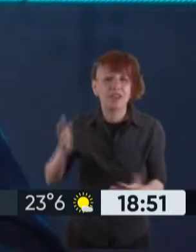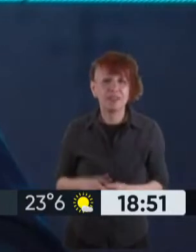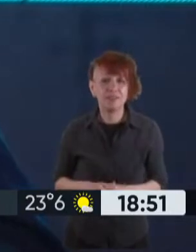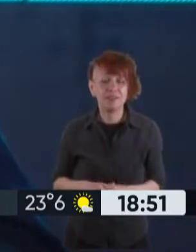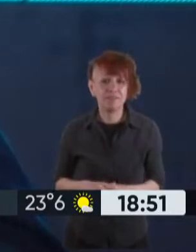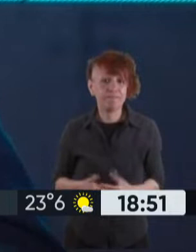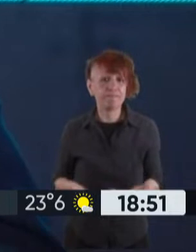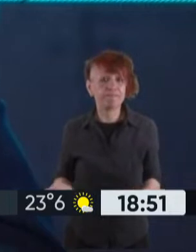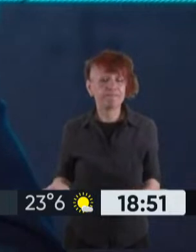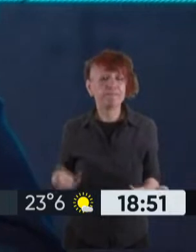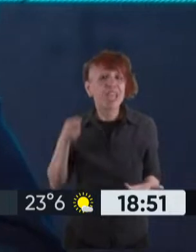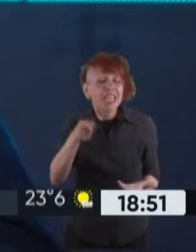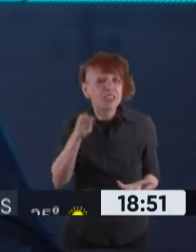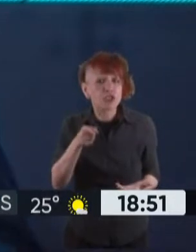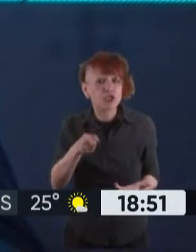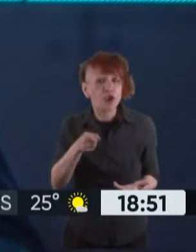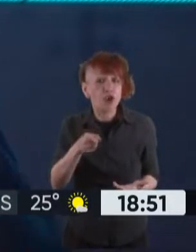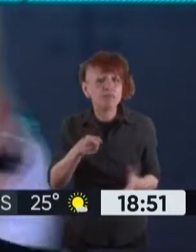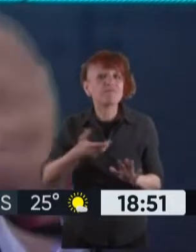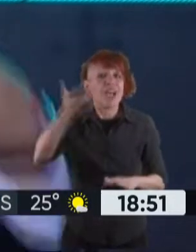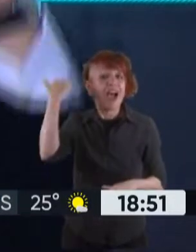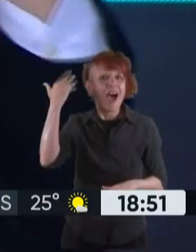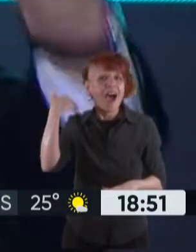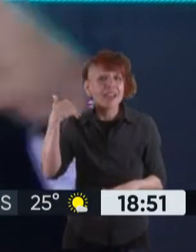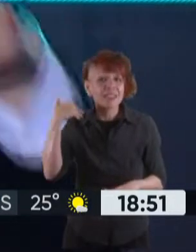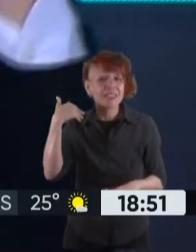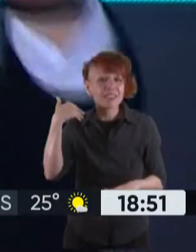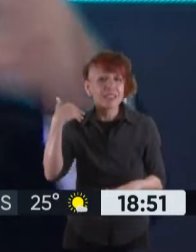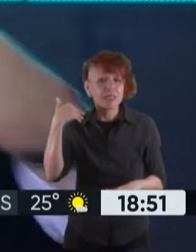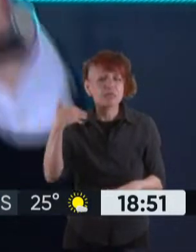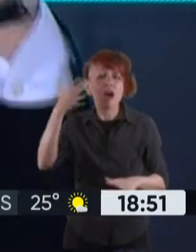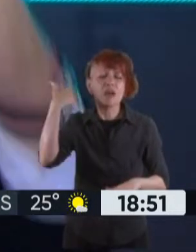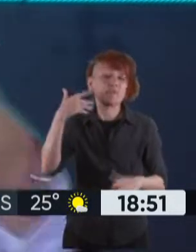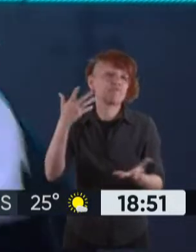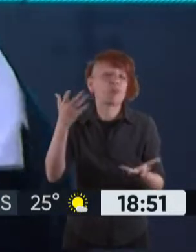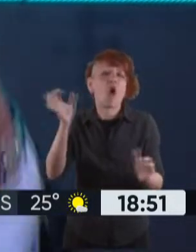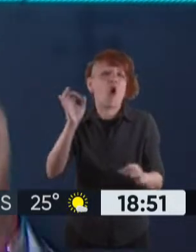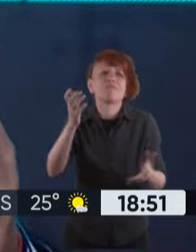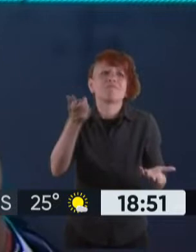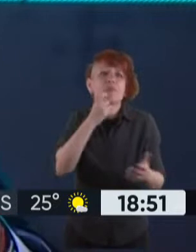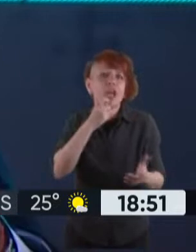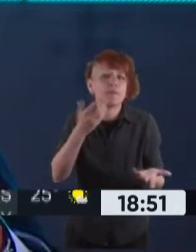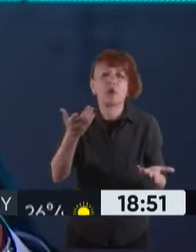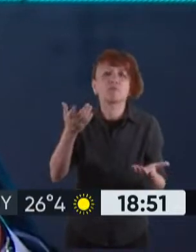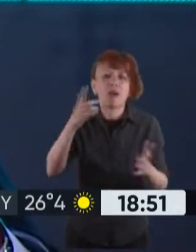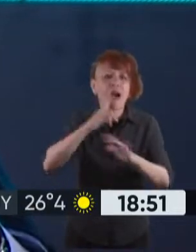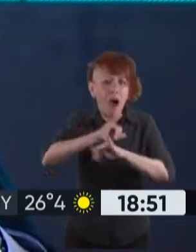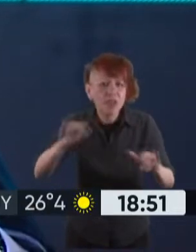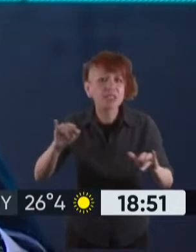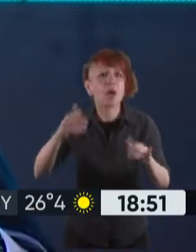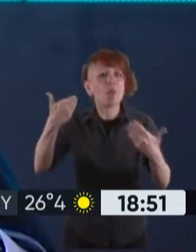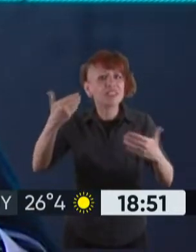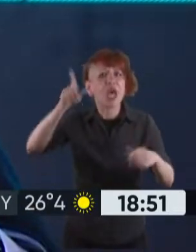Y eso, que en un momento donde la FAO preanuncia una hambruna que puede afectar a 300 millones de habitantes del